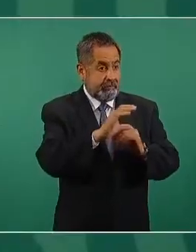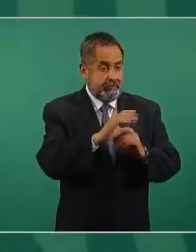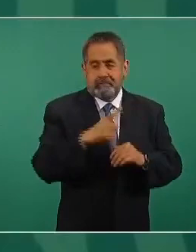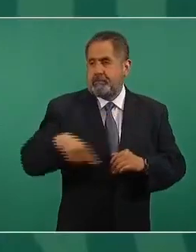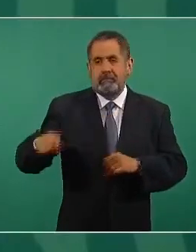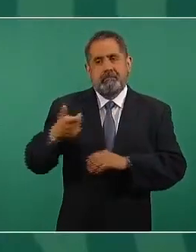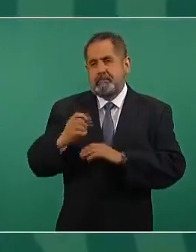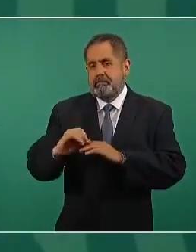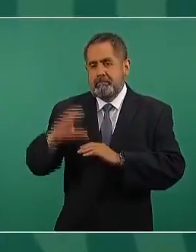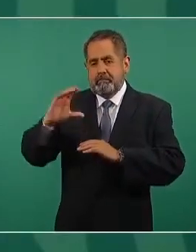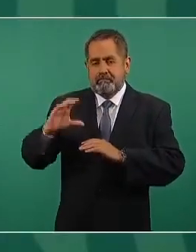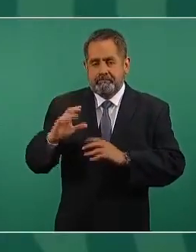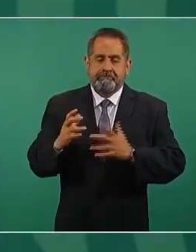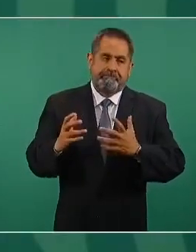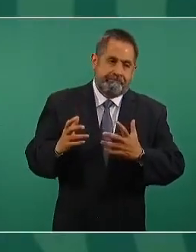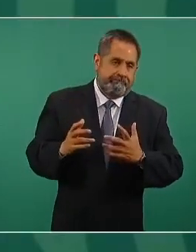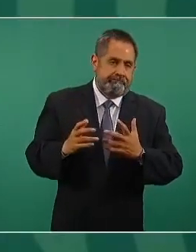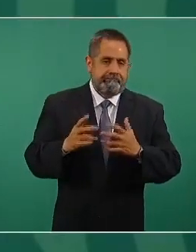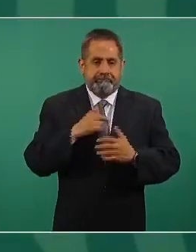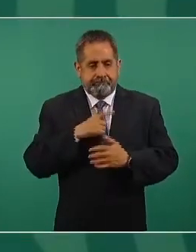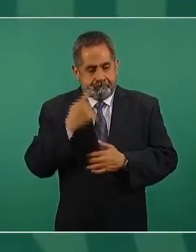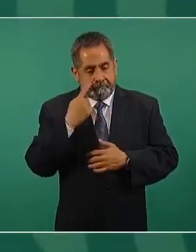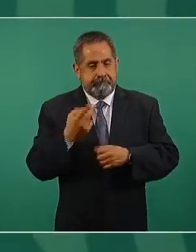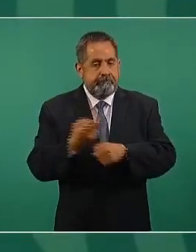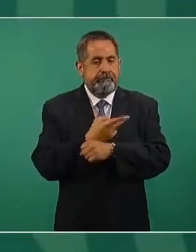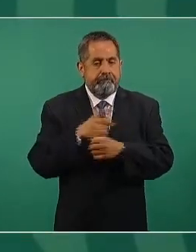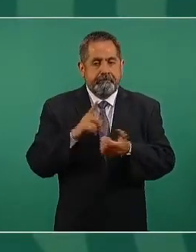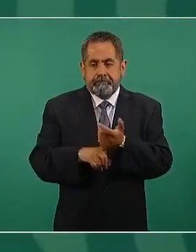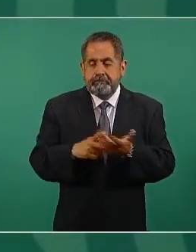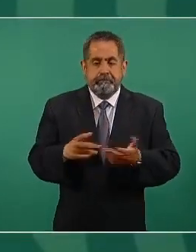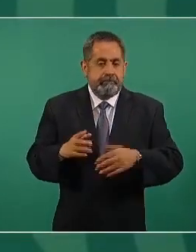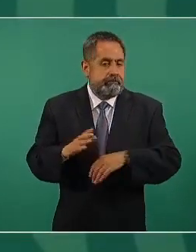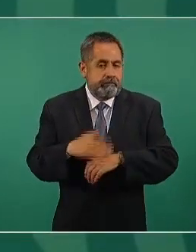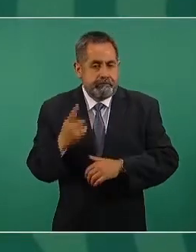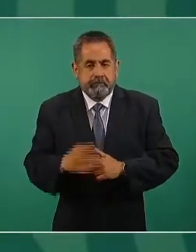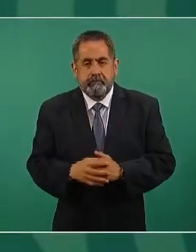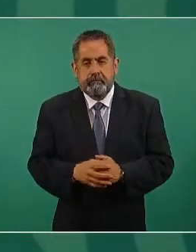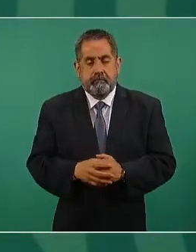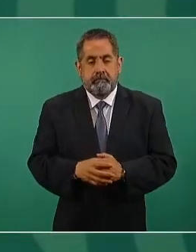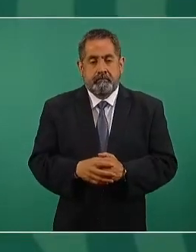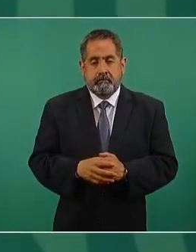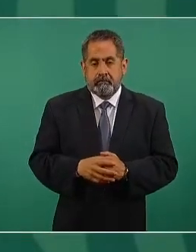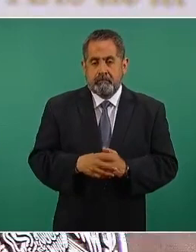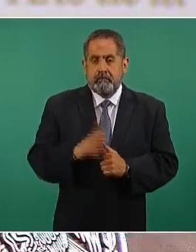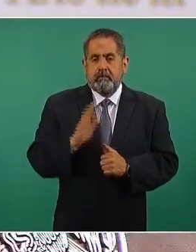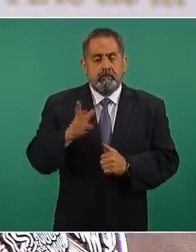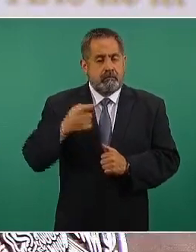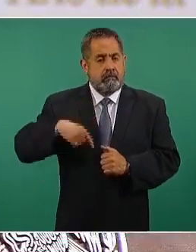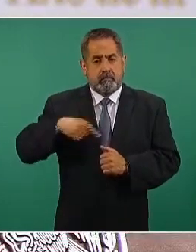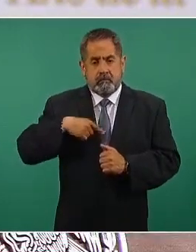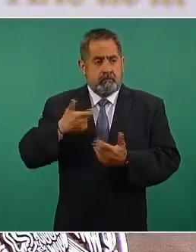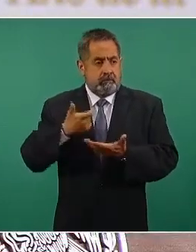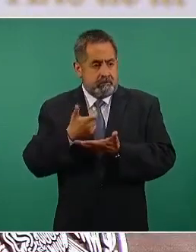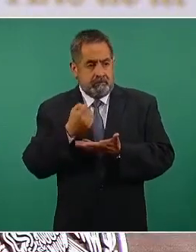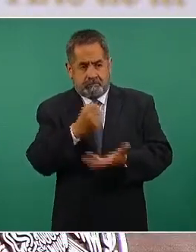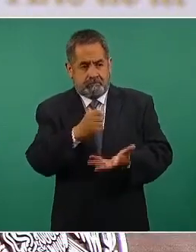todo. Entonces, hay que ver qué está sucediendo, porque se está entregando el